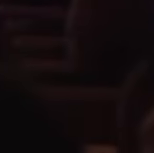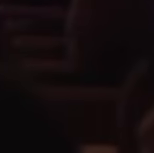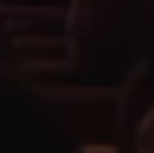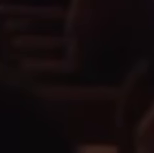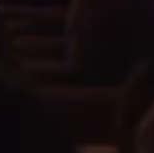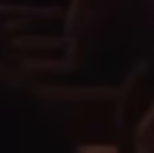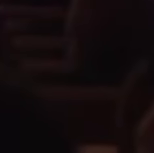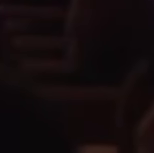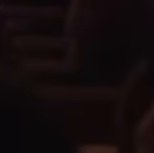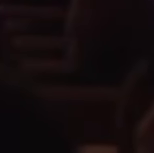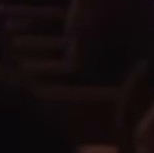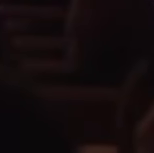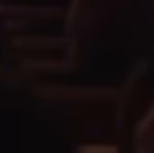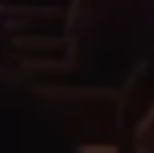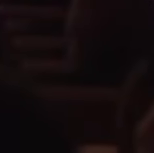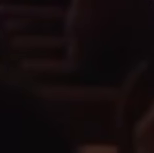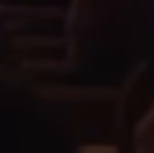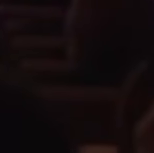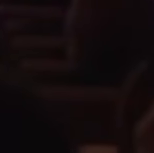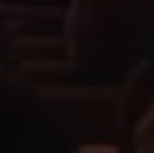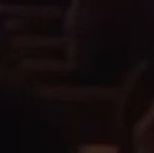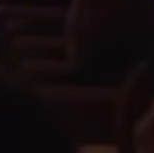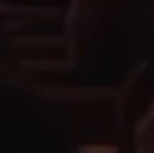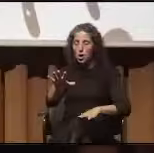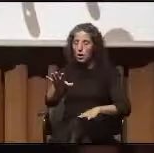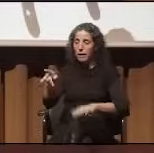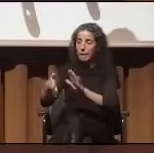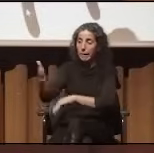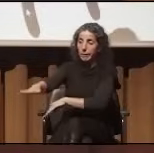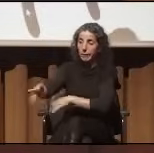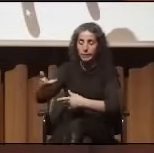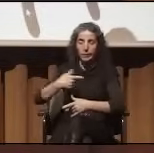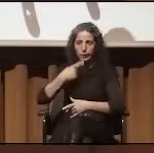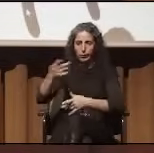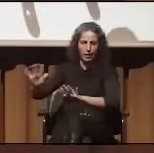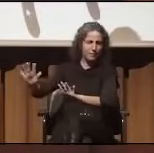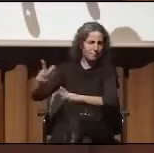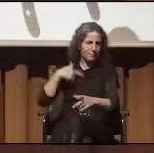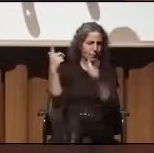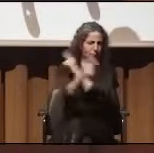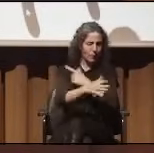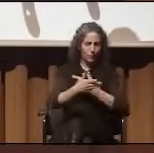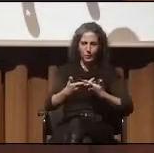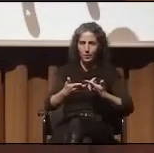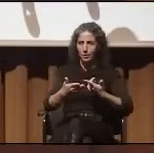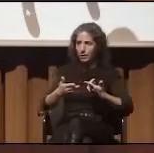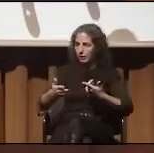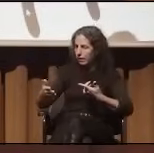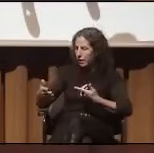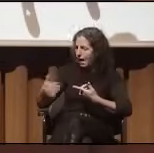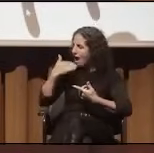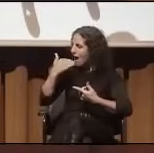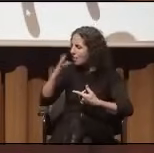me perdía la parte más interesante de la película. Estoy intentando decir a los médicos, no seáis capullos, perdón, o sea, acercaros a acompañar